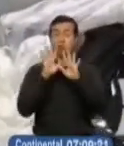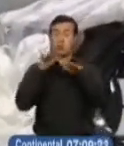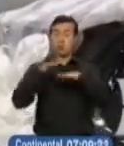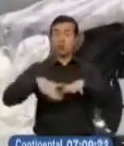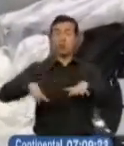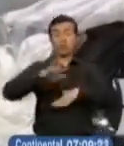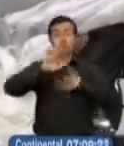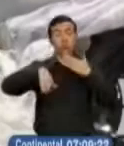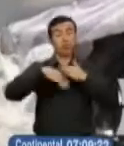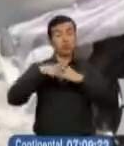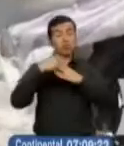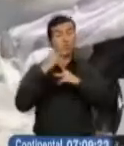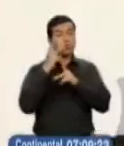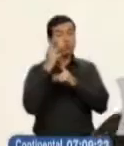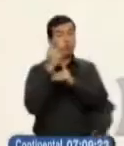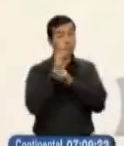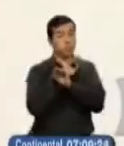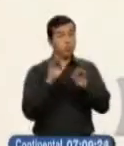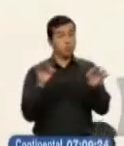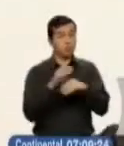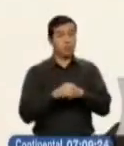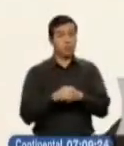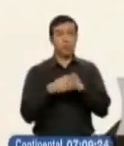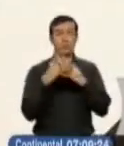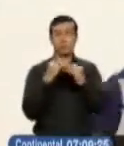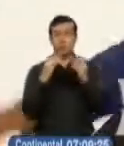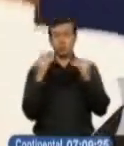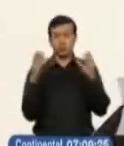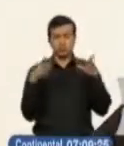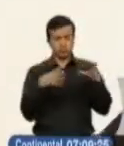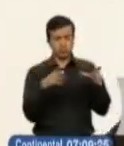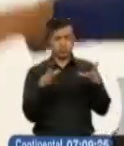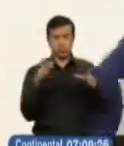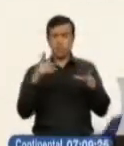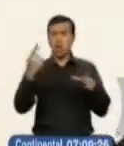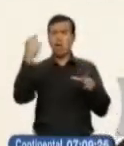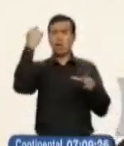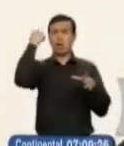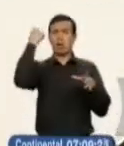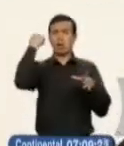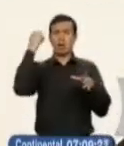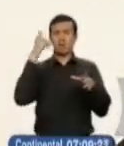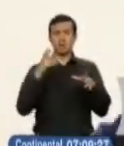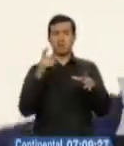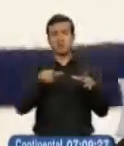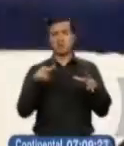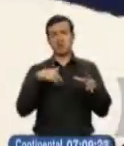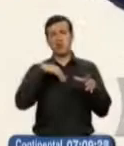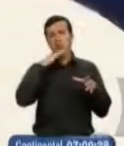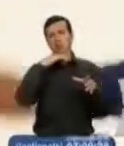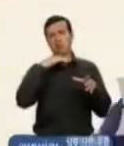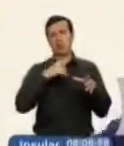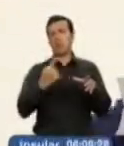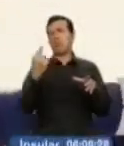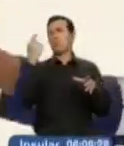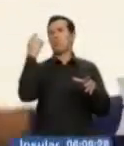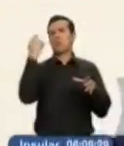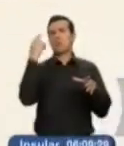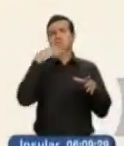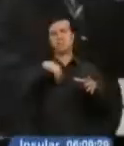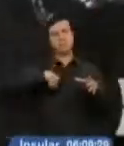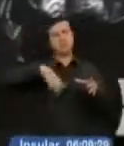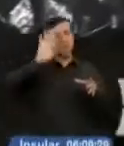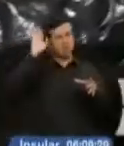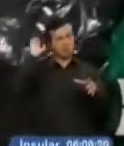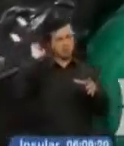limpio, porque de eso lo beneficiamos. ¿No hay muchos tachos? Sí hay, pero la parte de arriba, malecón, y la gente le da pereza pues subir, da la vuelta y la deja por ahí nomás